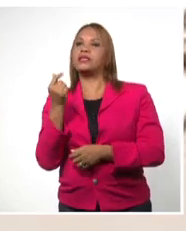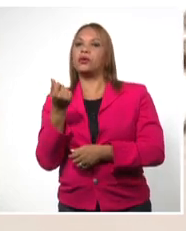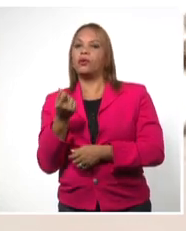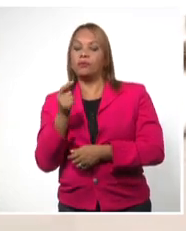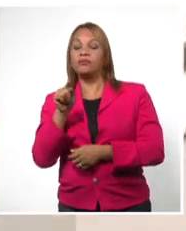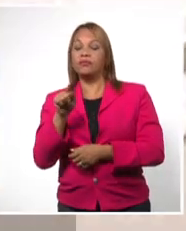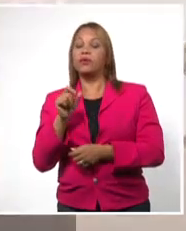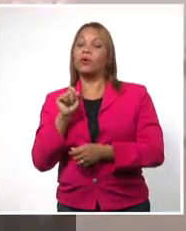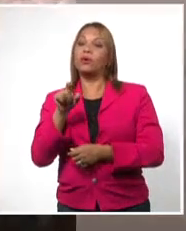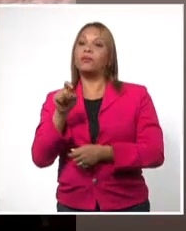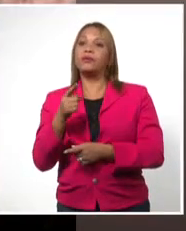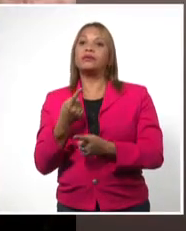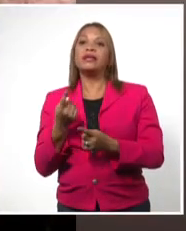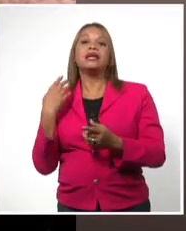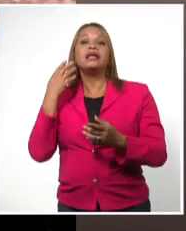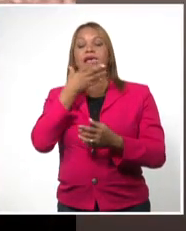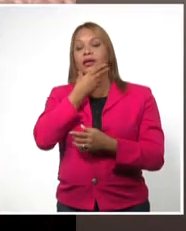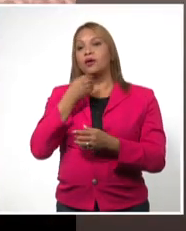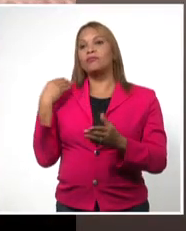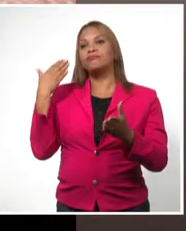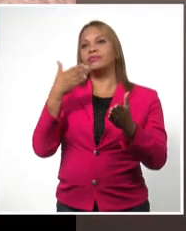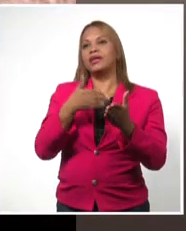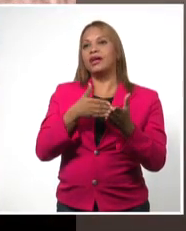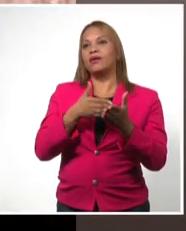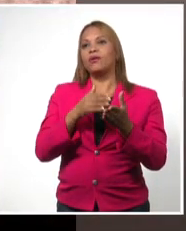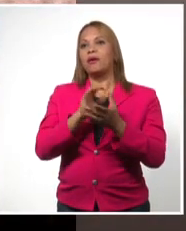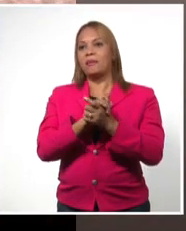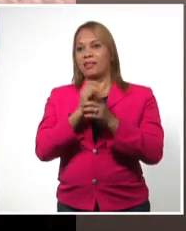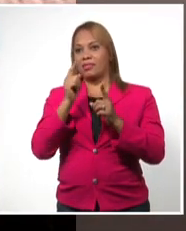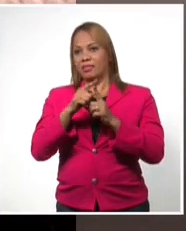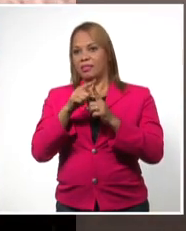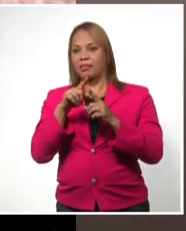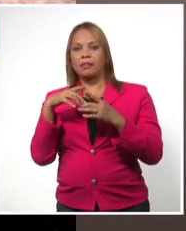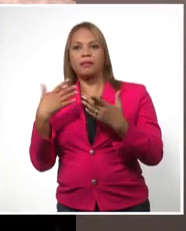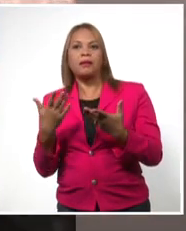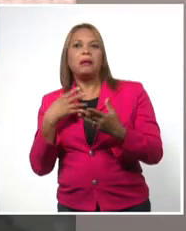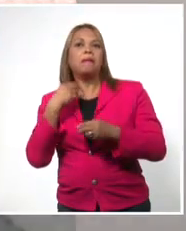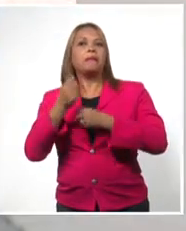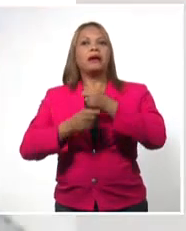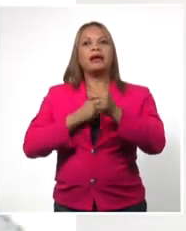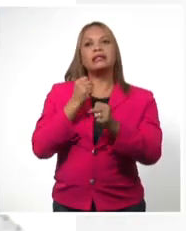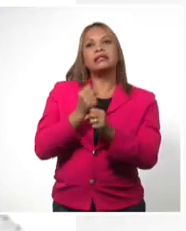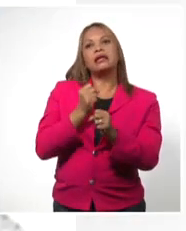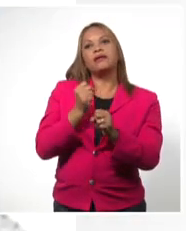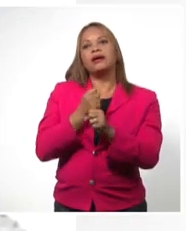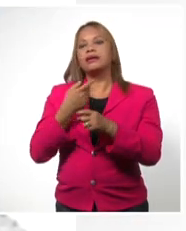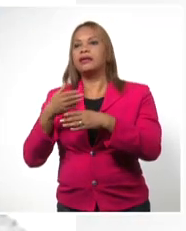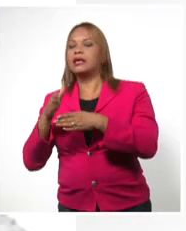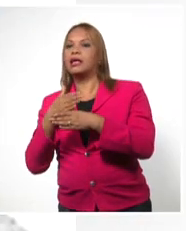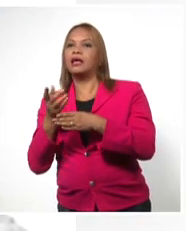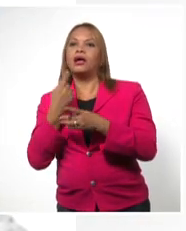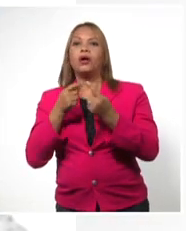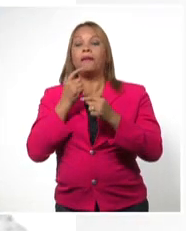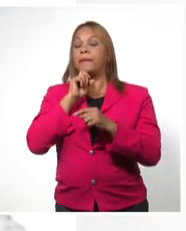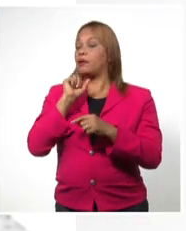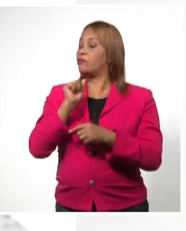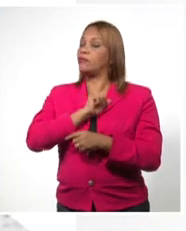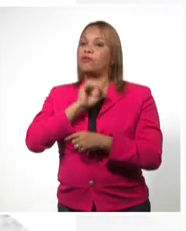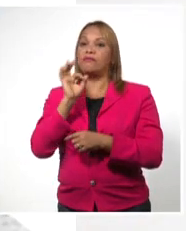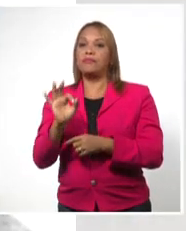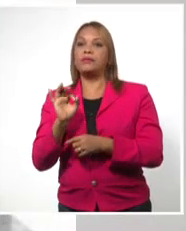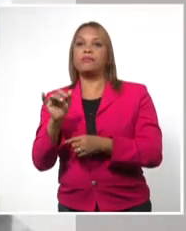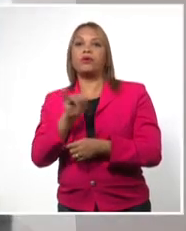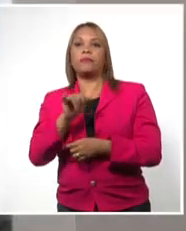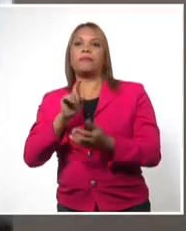en Matanzas llegaría a París con 15 años para hacerse de un oficio, solo que no fue el imaginado por sus